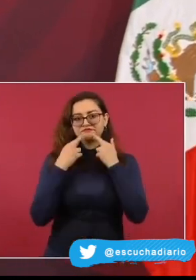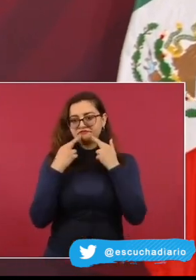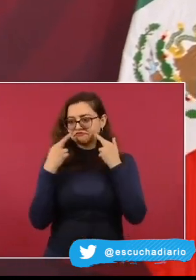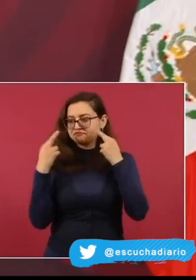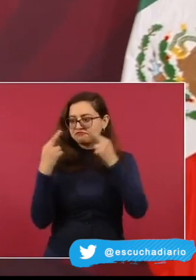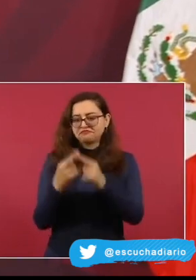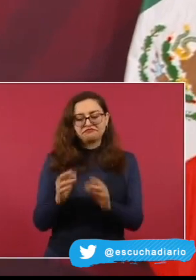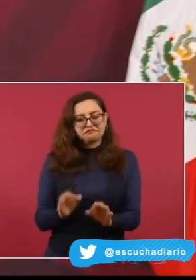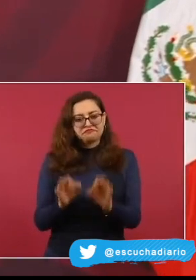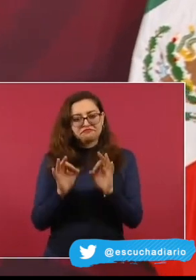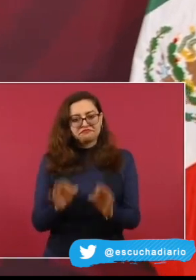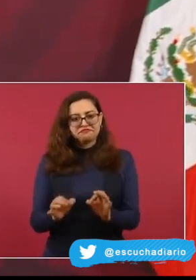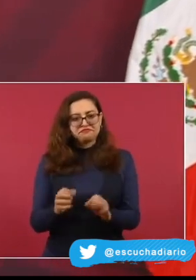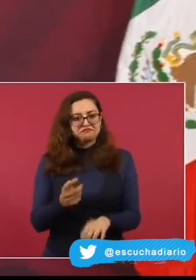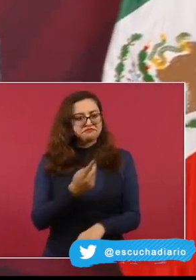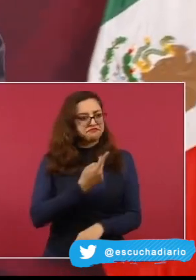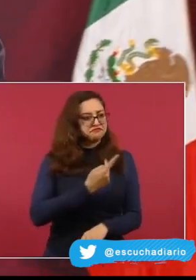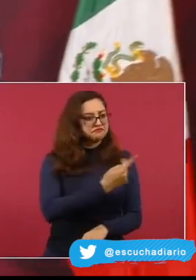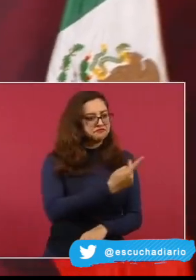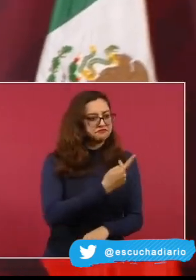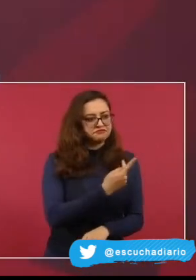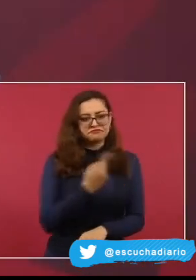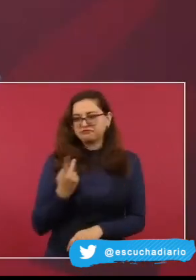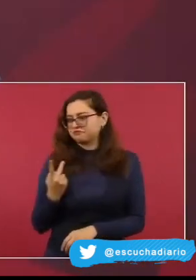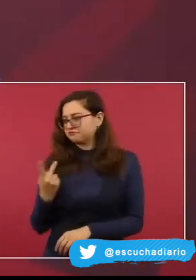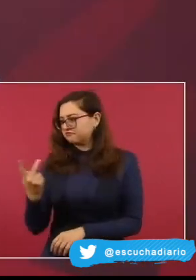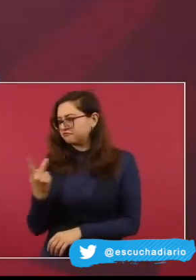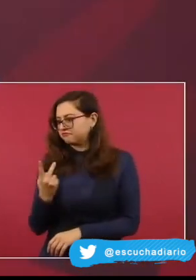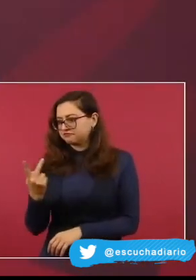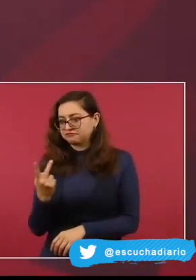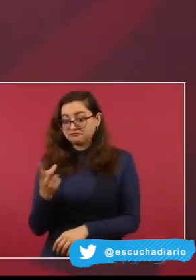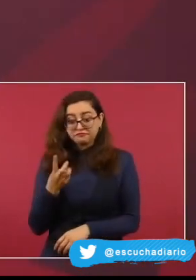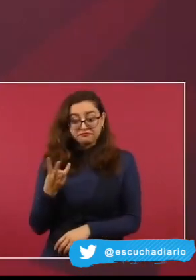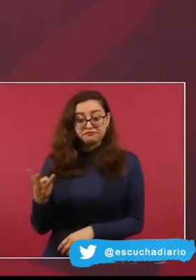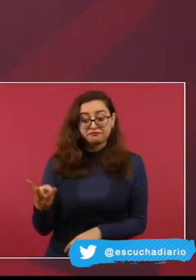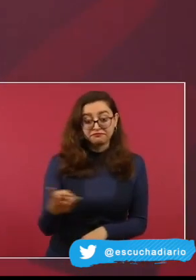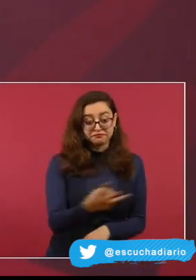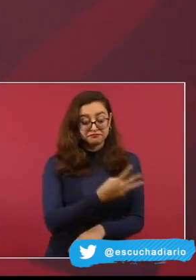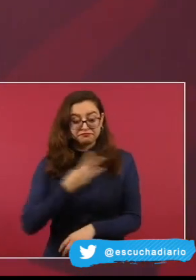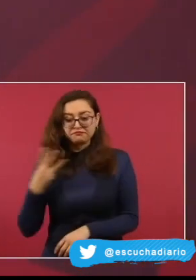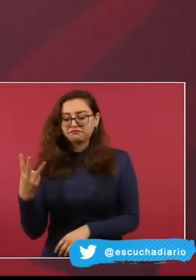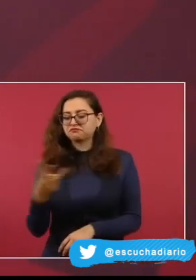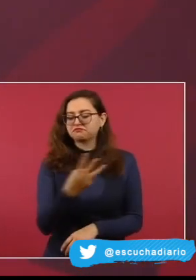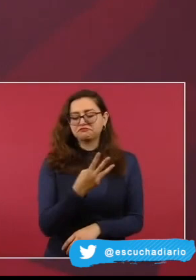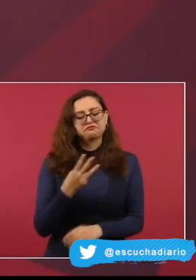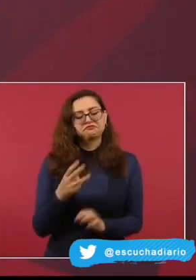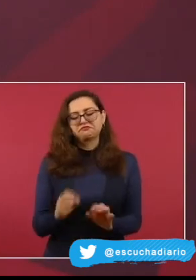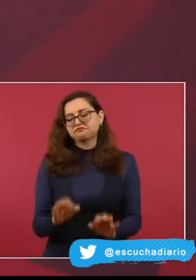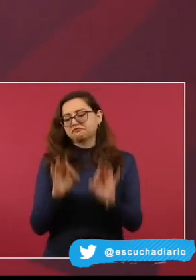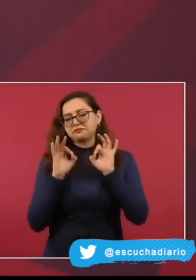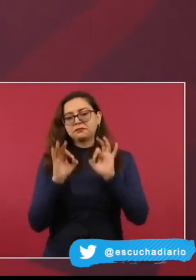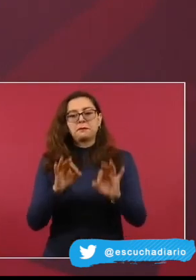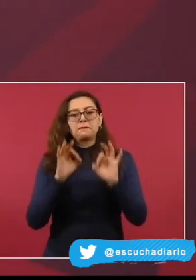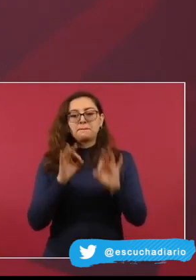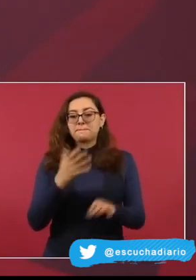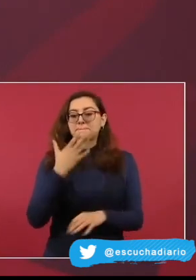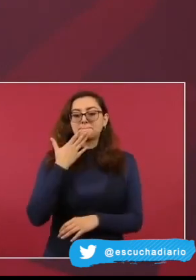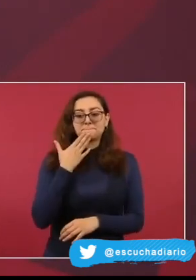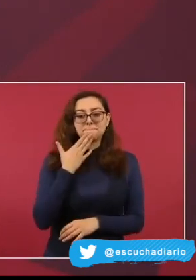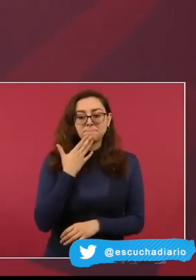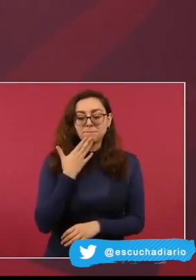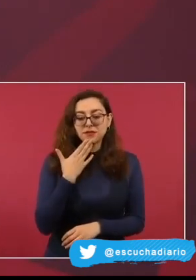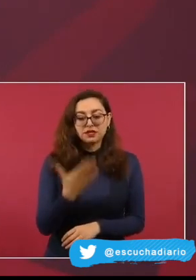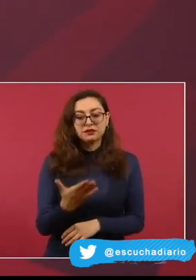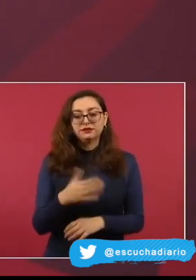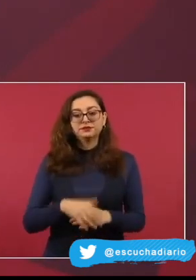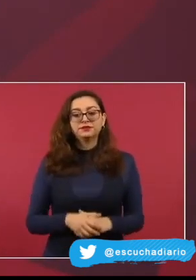trude fueron muy productivas y fraternas considera que hay elementos muy favorables y que gracias a la buena relación y buena vecindad nuestra economía